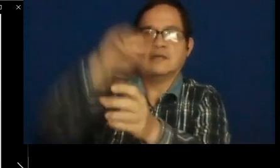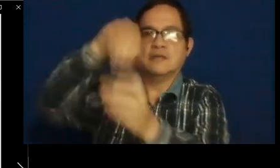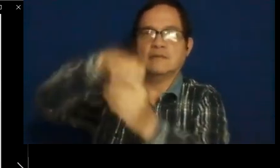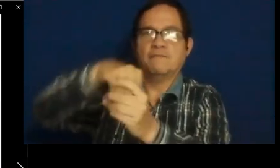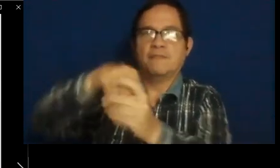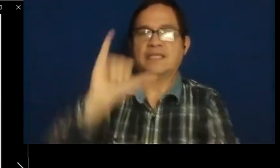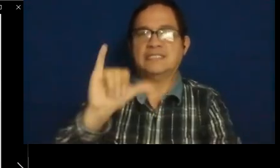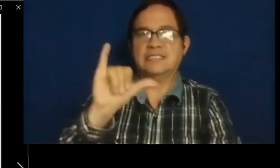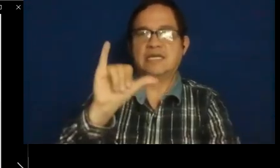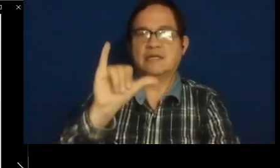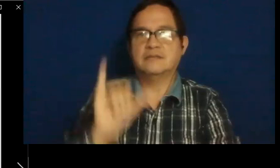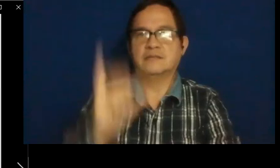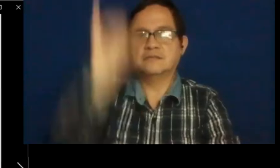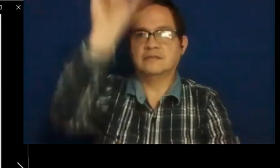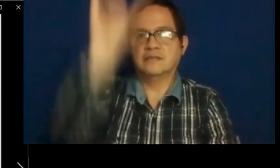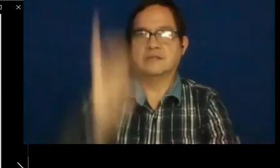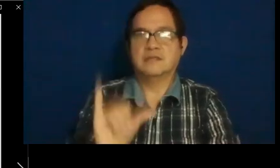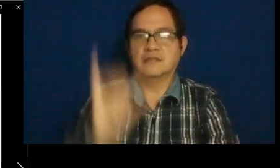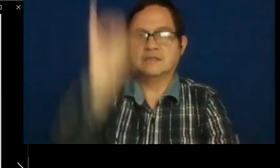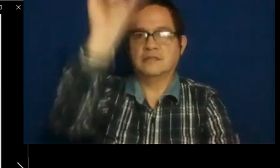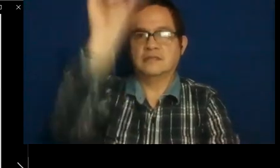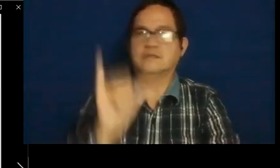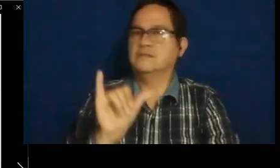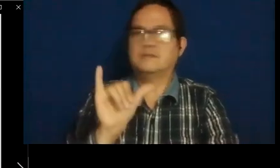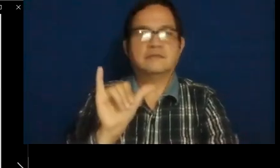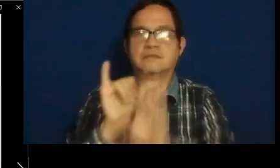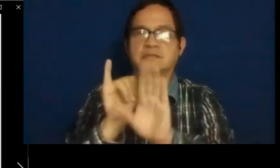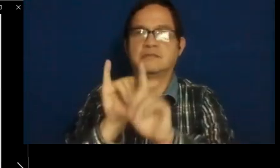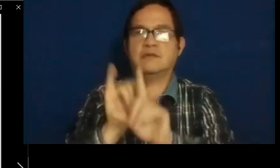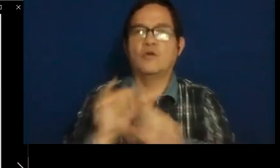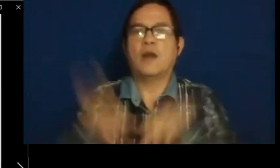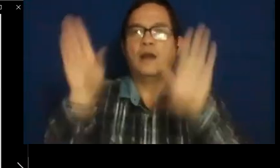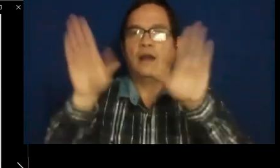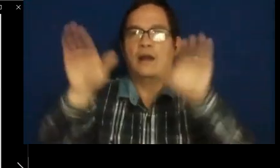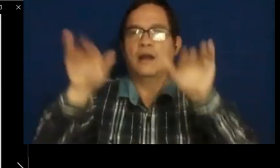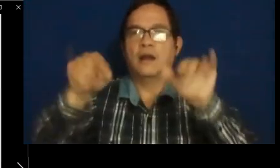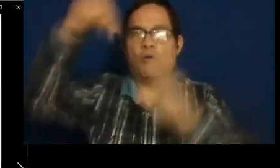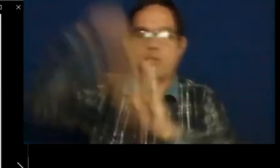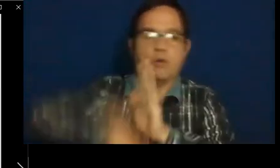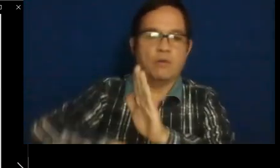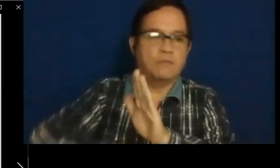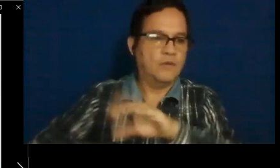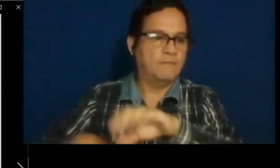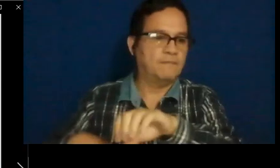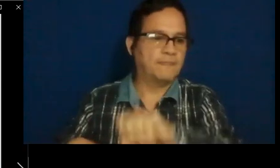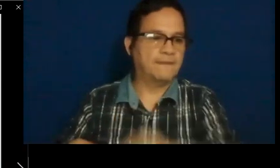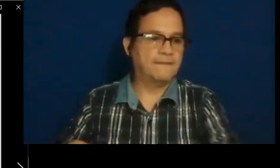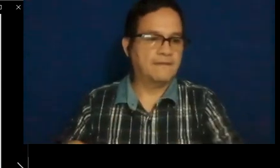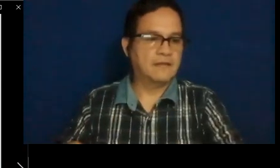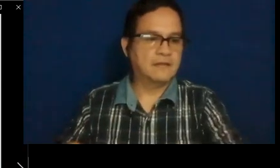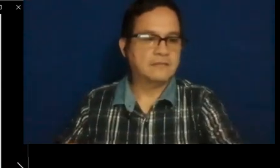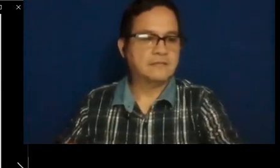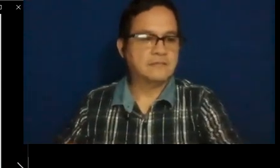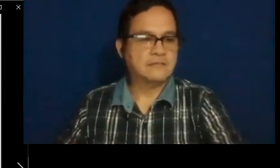estar elevando, ni va a estar levitando, no va a estar flotando la masa, pero tampoco se va a hundir en la superficie. Entonces aquí hay un equilibrio